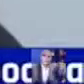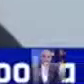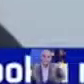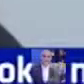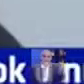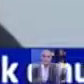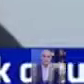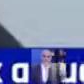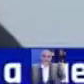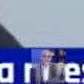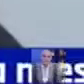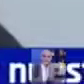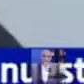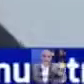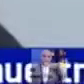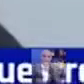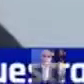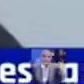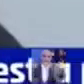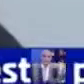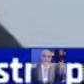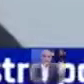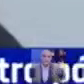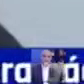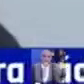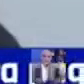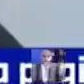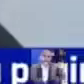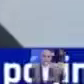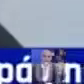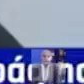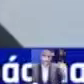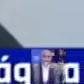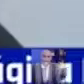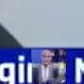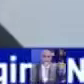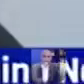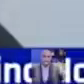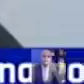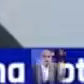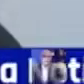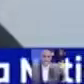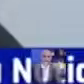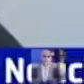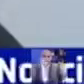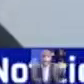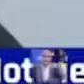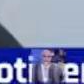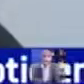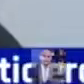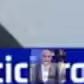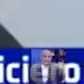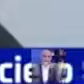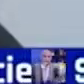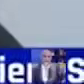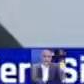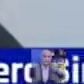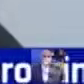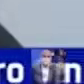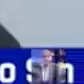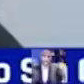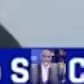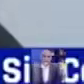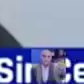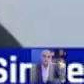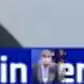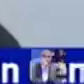sentada a Denise Dresser, una de las personajes más beligerantes, más ofensivas contra el presidente de la República, contra